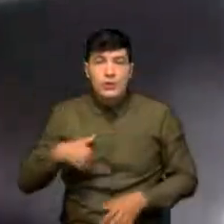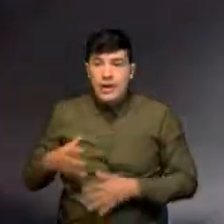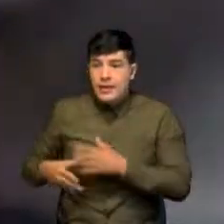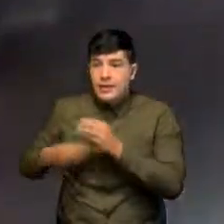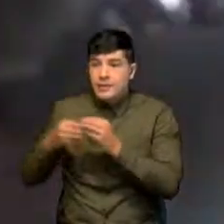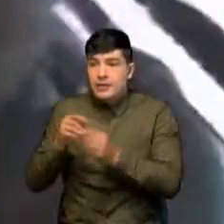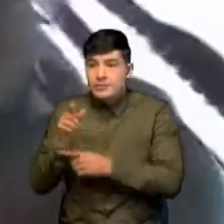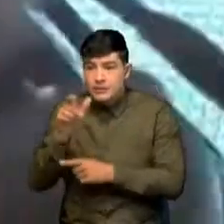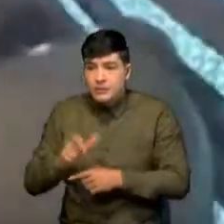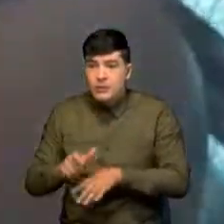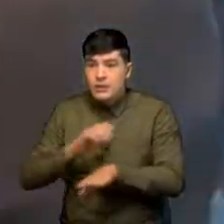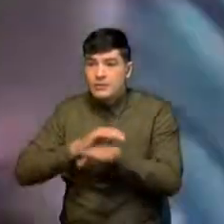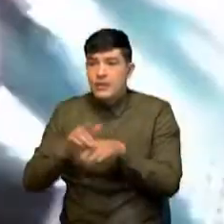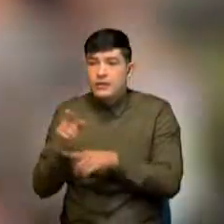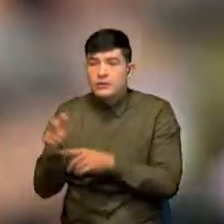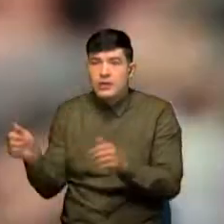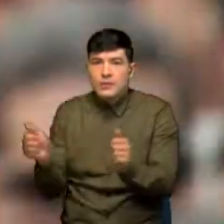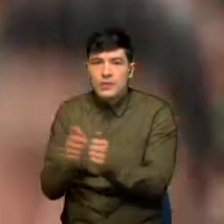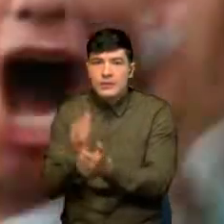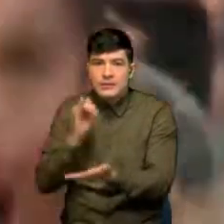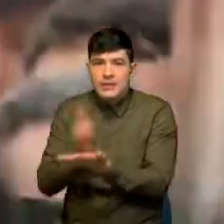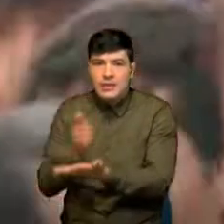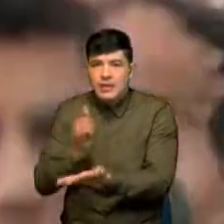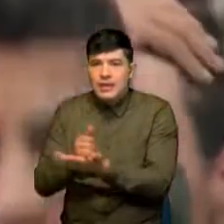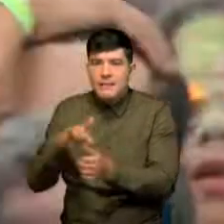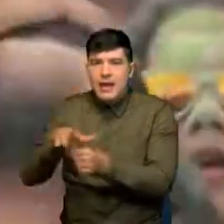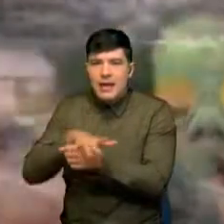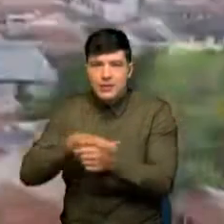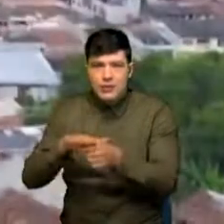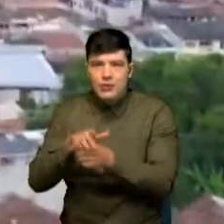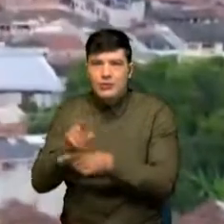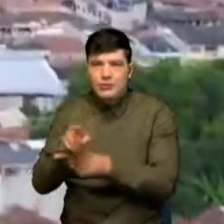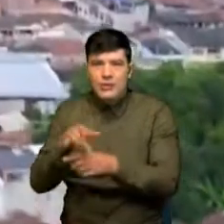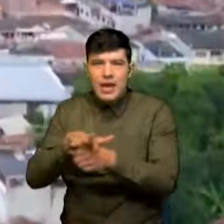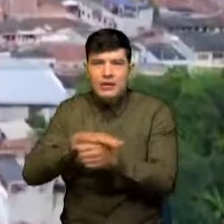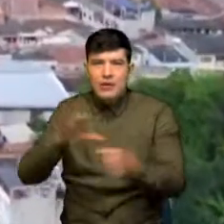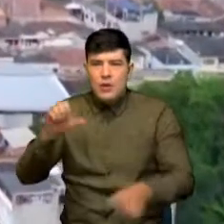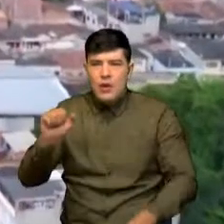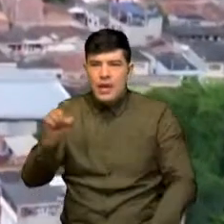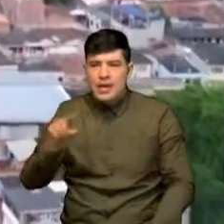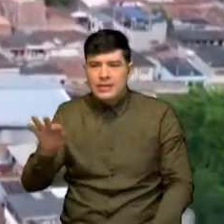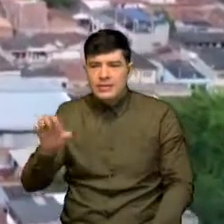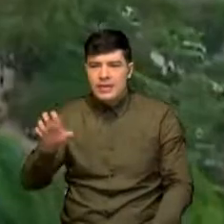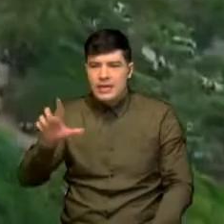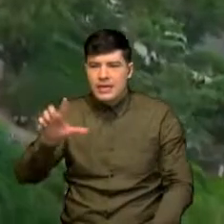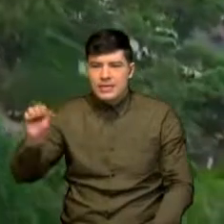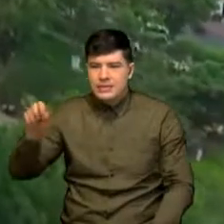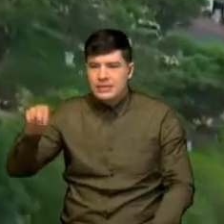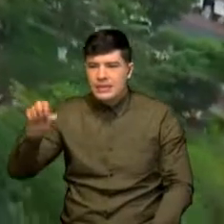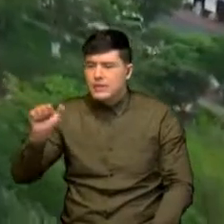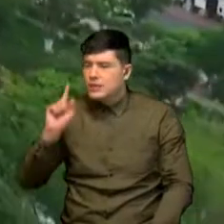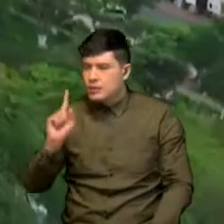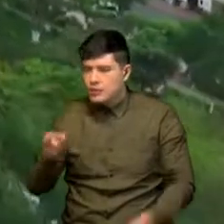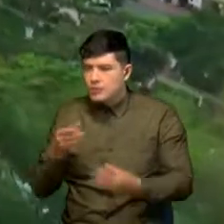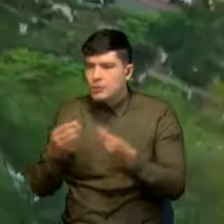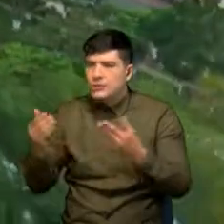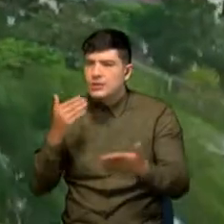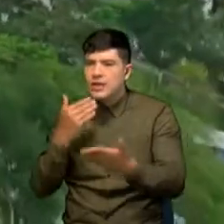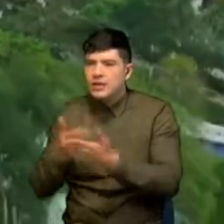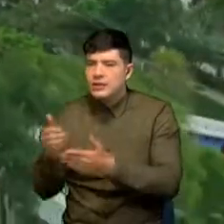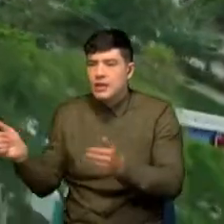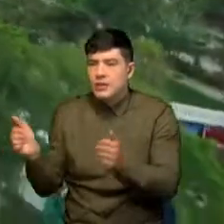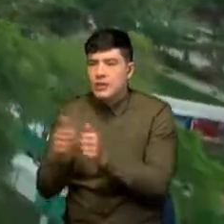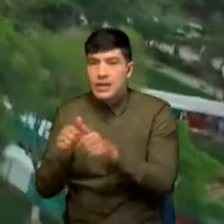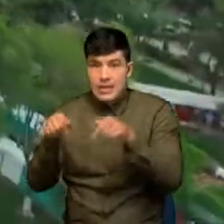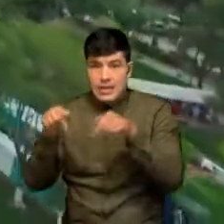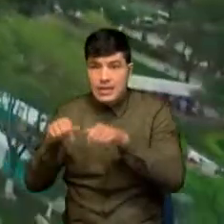invitados, nos acompaña el presidente de la Junta de Acción Comunal del barrio La Castellana. Me informan por aquí, muchísimas gracias por acompañarnos. Uno de los sectores que hace parte